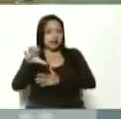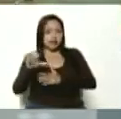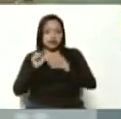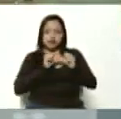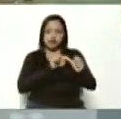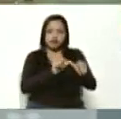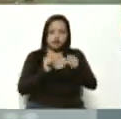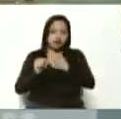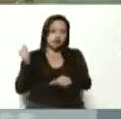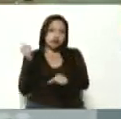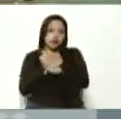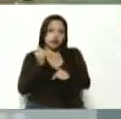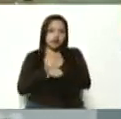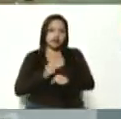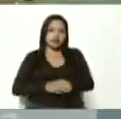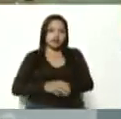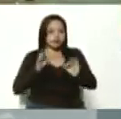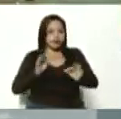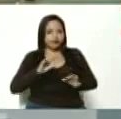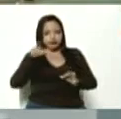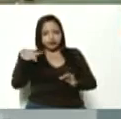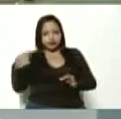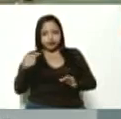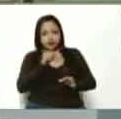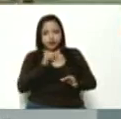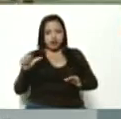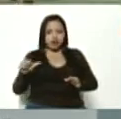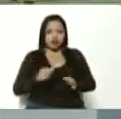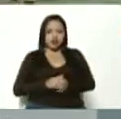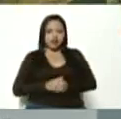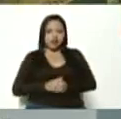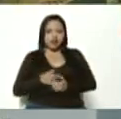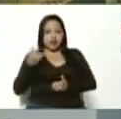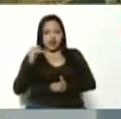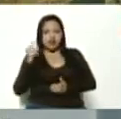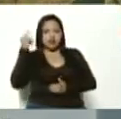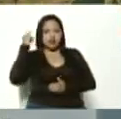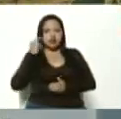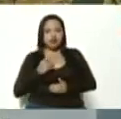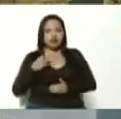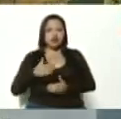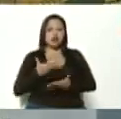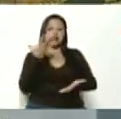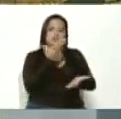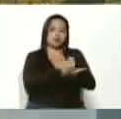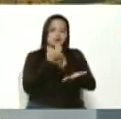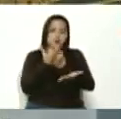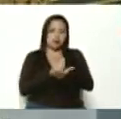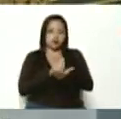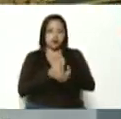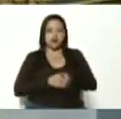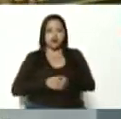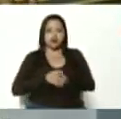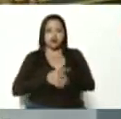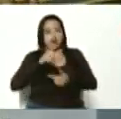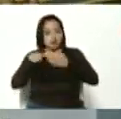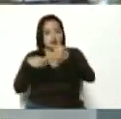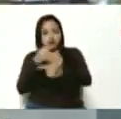trabajando. Prontamente esta semana estaremos en el estado Sucre, en el estado Monagas y la semana de arriba en el